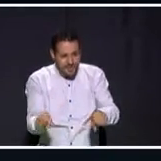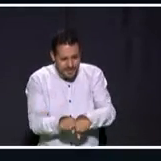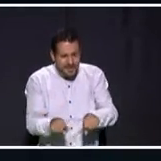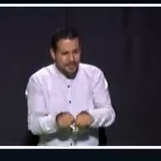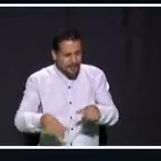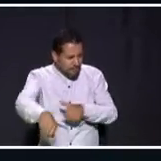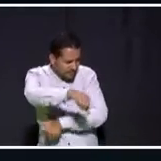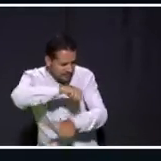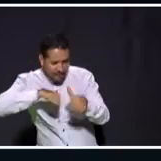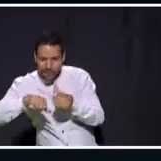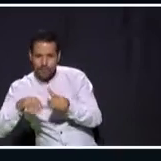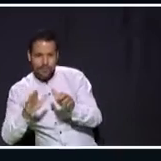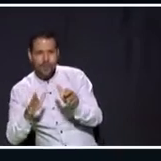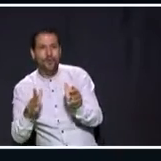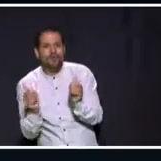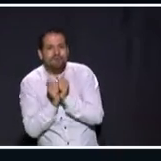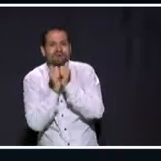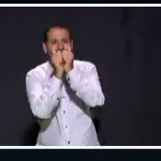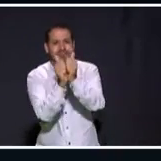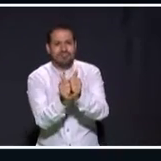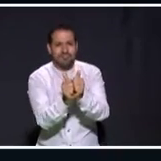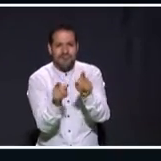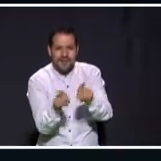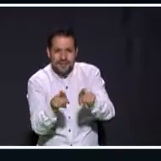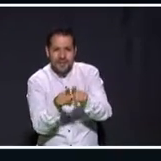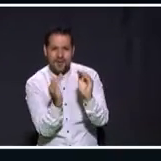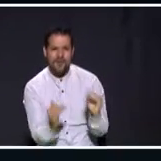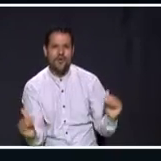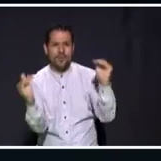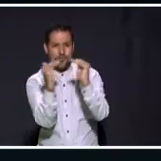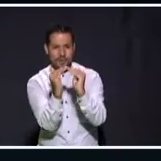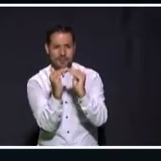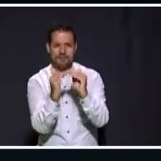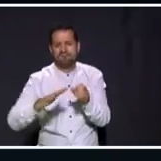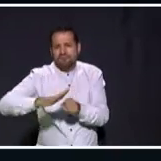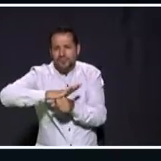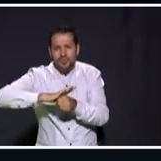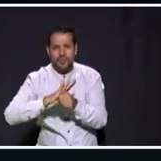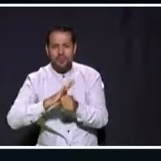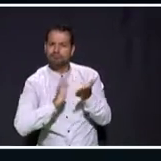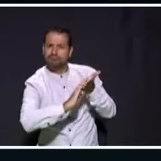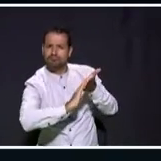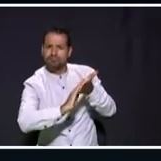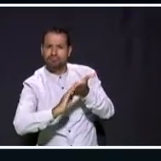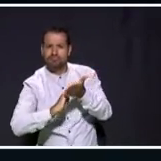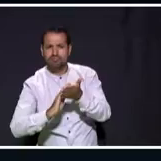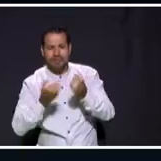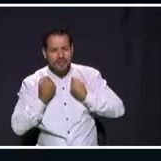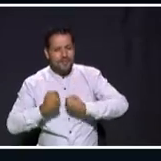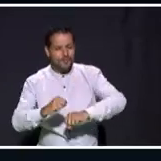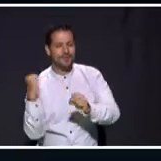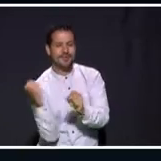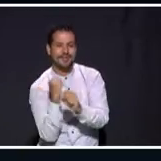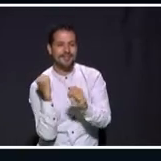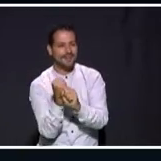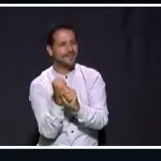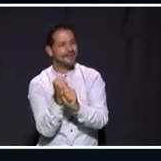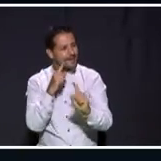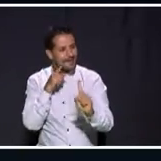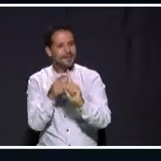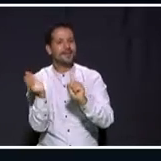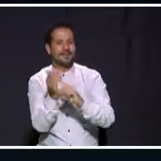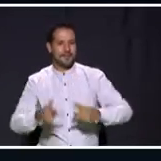puedan ir los dos quiero decirles que hemos hecho un esfuerzo vehemente para poder trabajar por la vida la